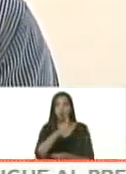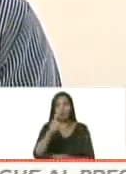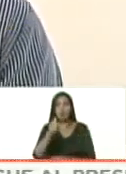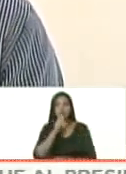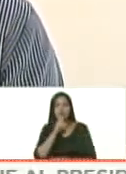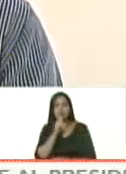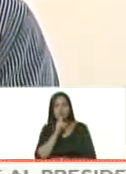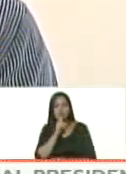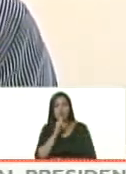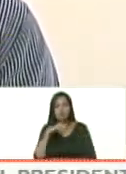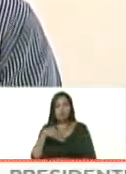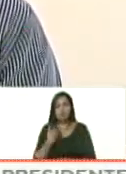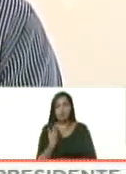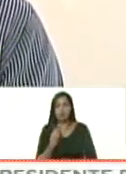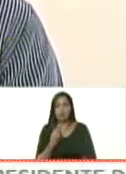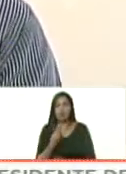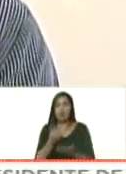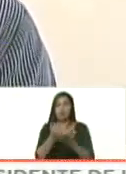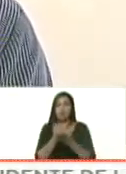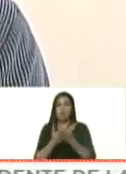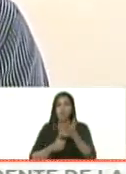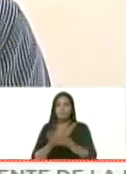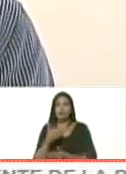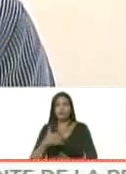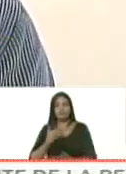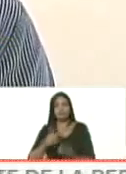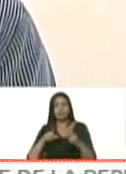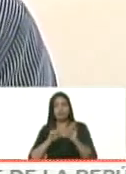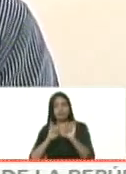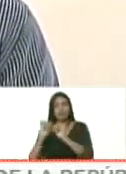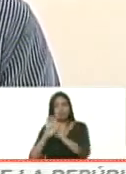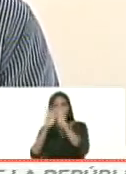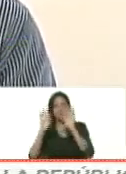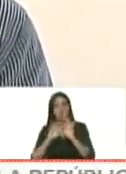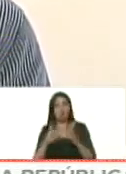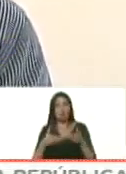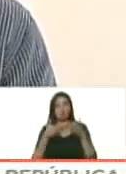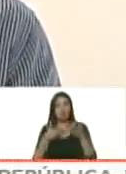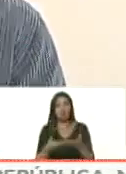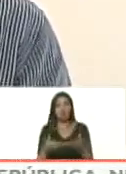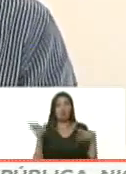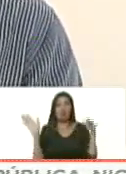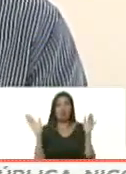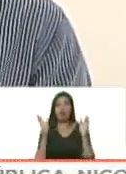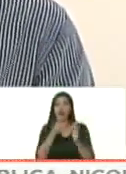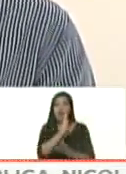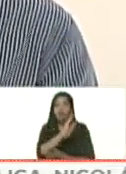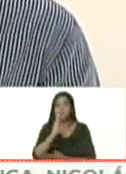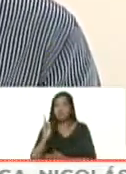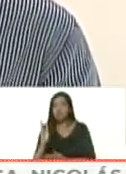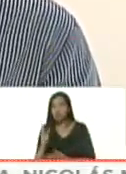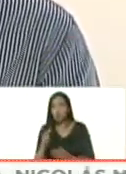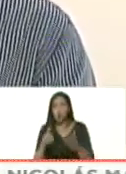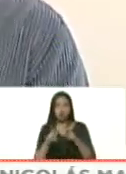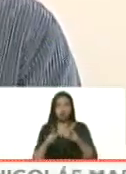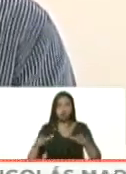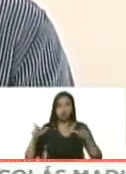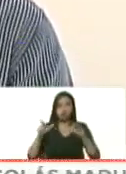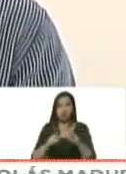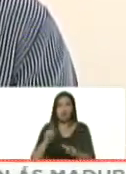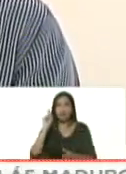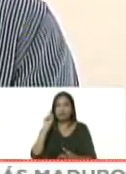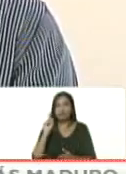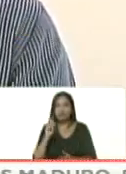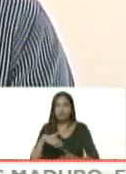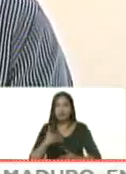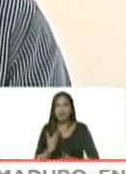quienes puedan contribuir en ese sentido a que se le dé a las partes el espacio necesario